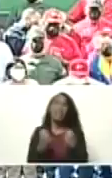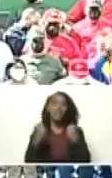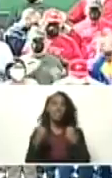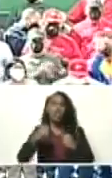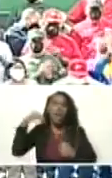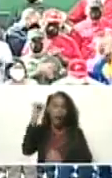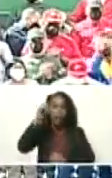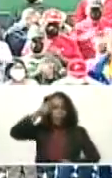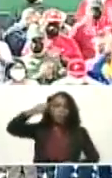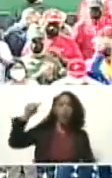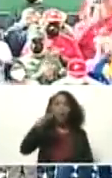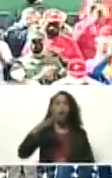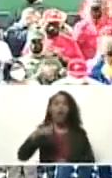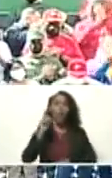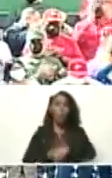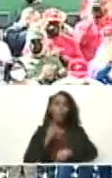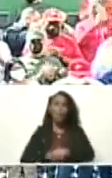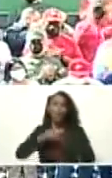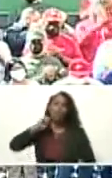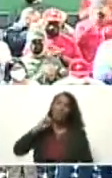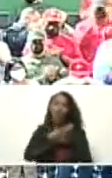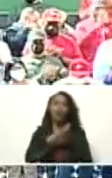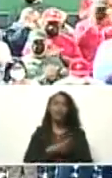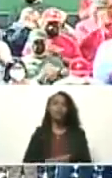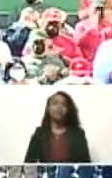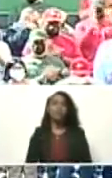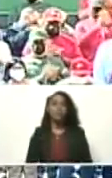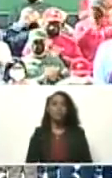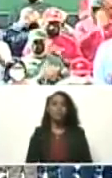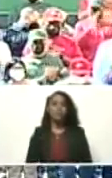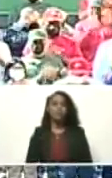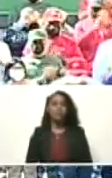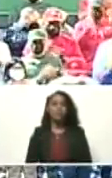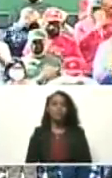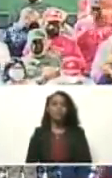nuestro pueblo en los momentos históricos.